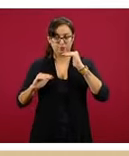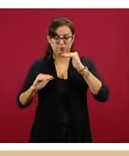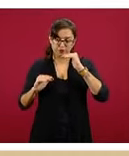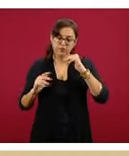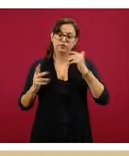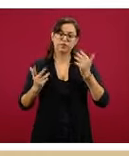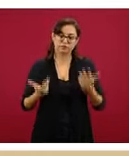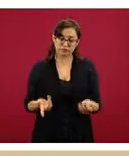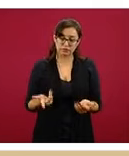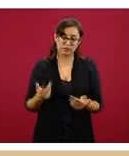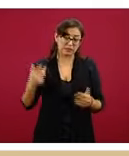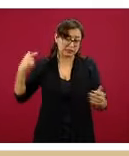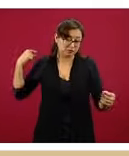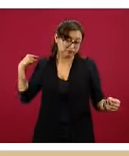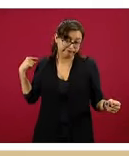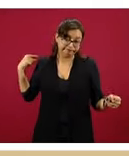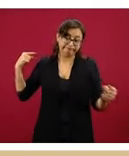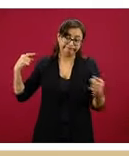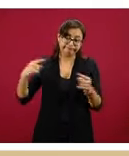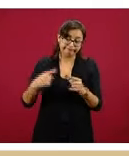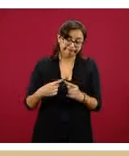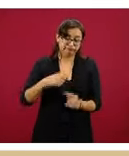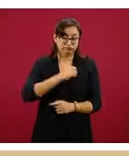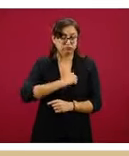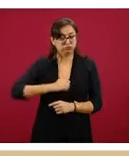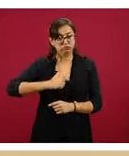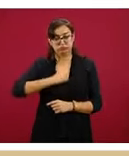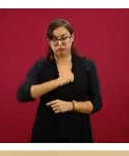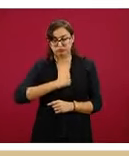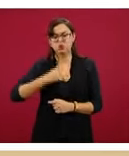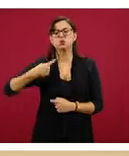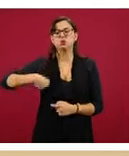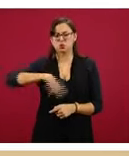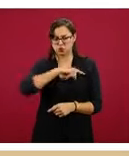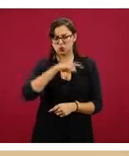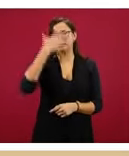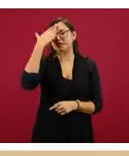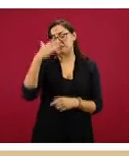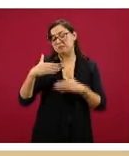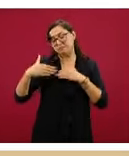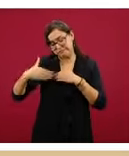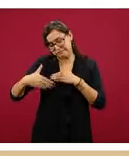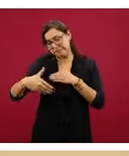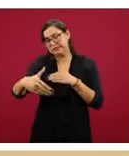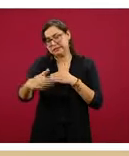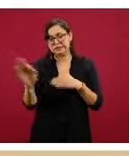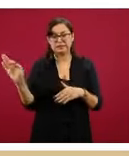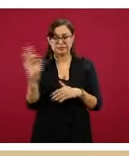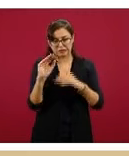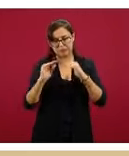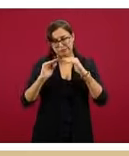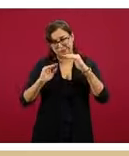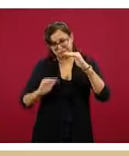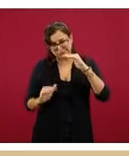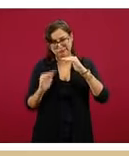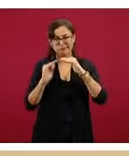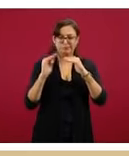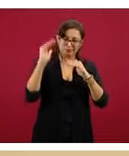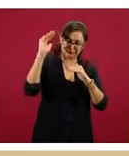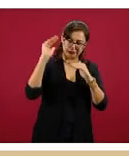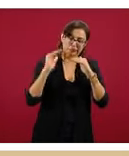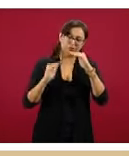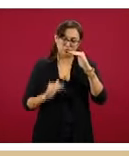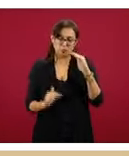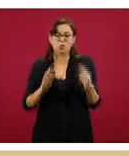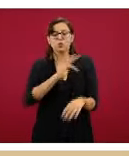lamentables defunciones que se han venido produciendo. Sabemos que en el transcurso de la semana este indicador se va a ir ajustando y entonces